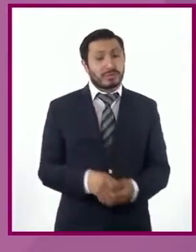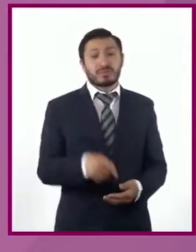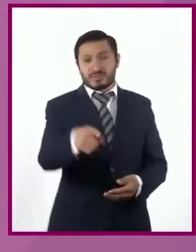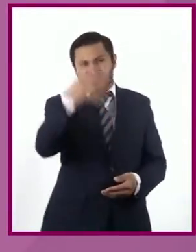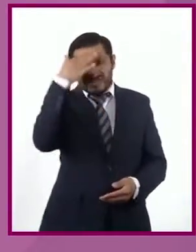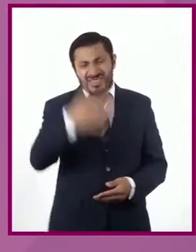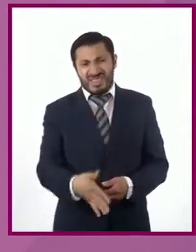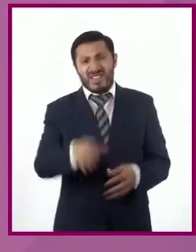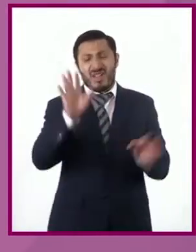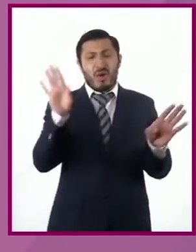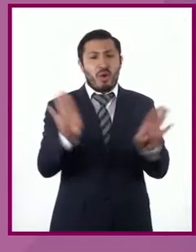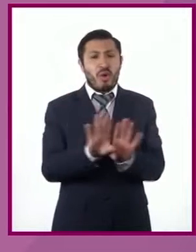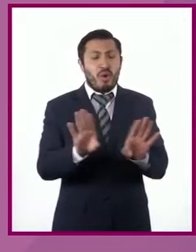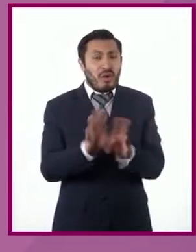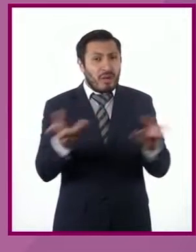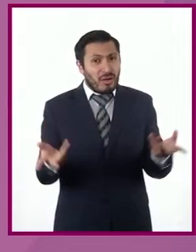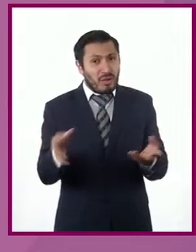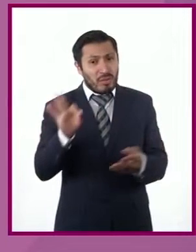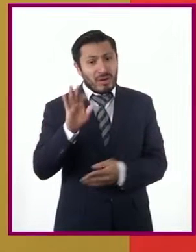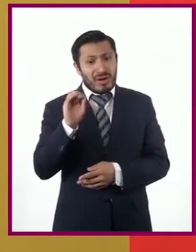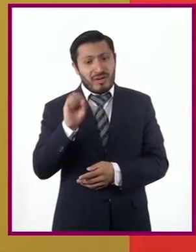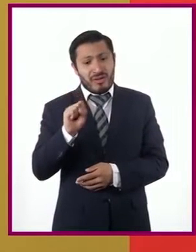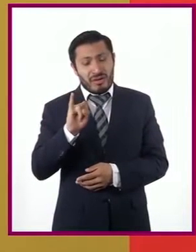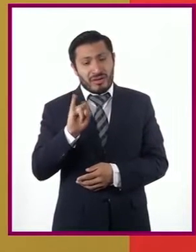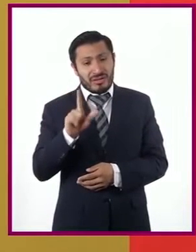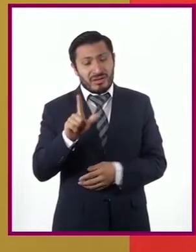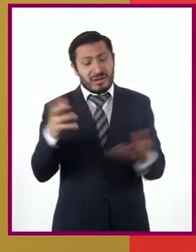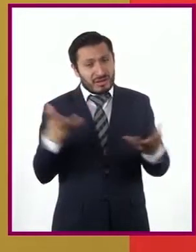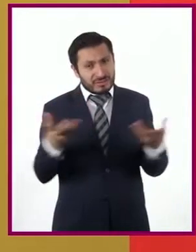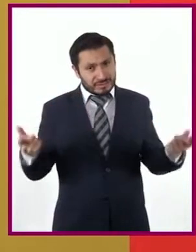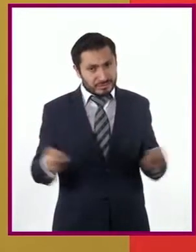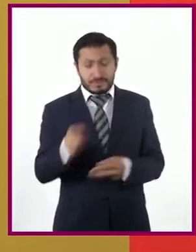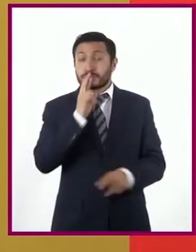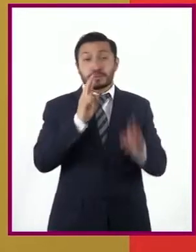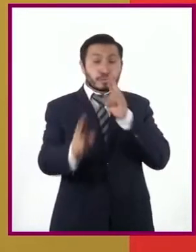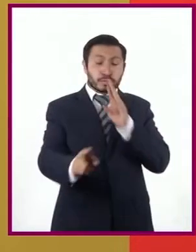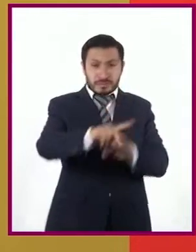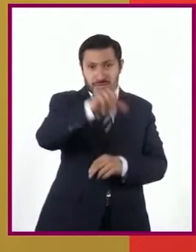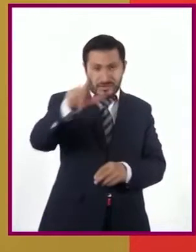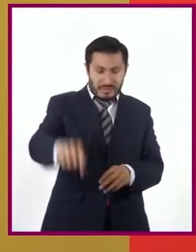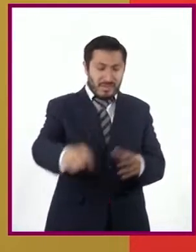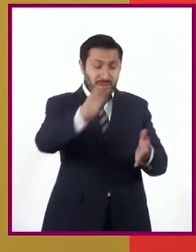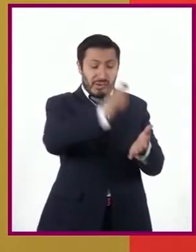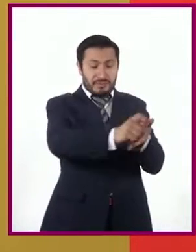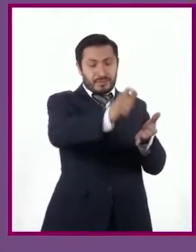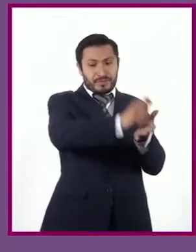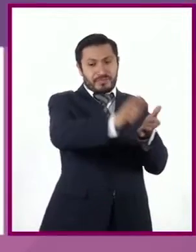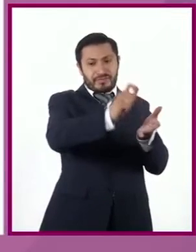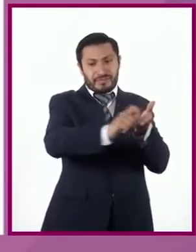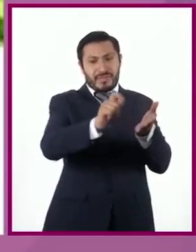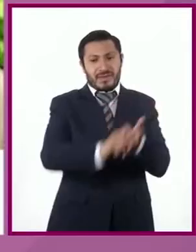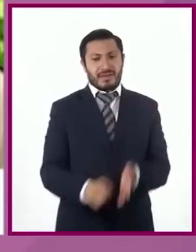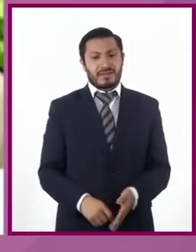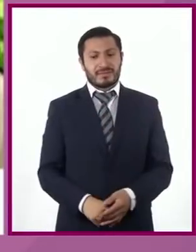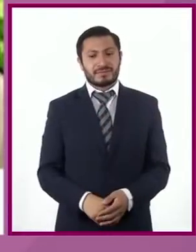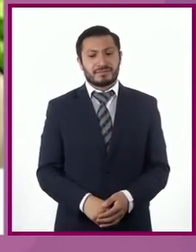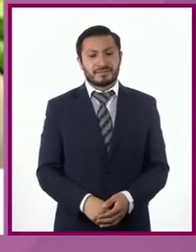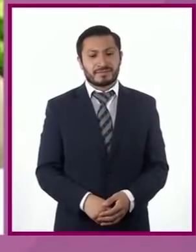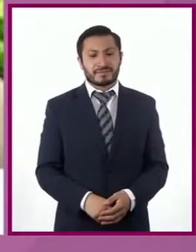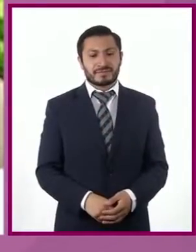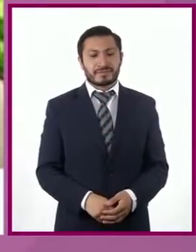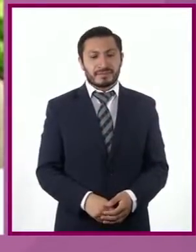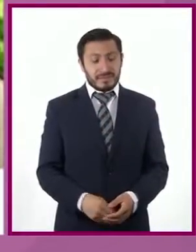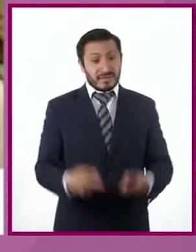¿Saben cómo se forma un fósil? Den su respuesta y luego escuchemos a sus compañeros. Se forman